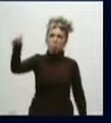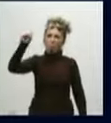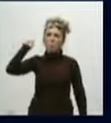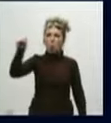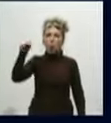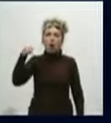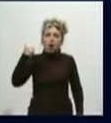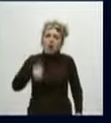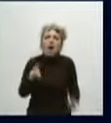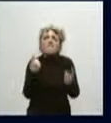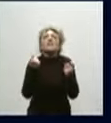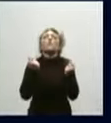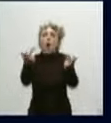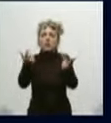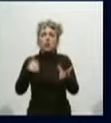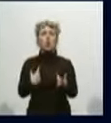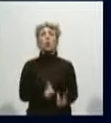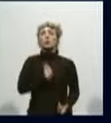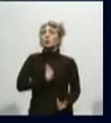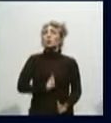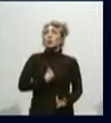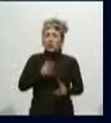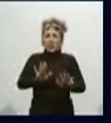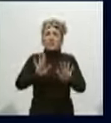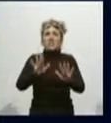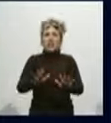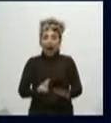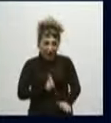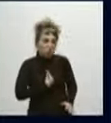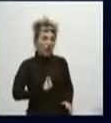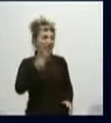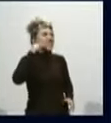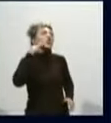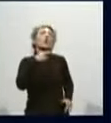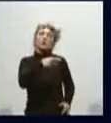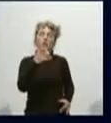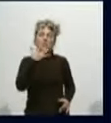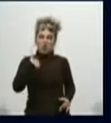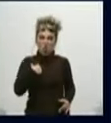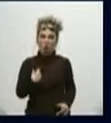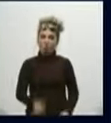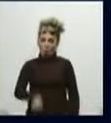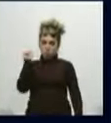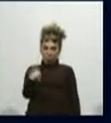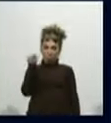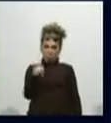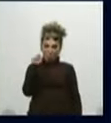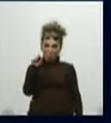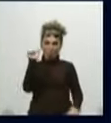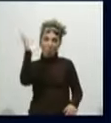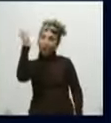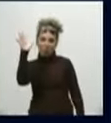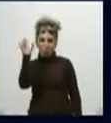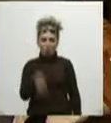ya te queda mucho. Dice, ya voy, que estoy asustada. Dice, la asustada. Aterrorizada tendrías que estar si supiera con lo que estoy aporreando la puerta, jodía.